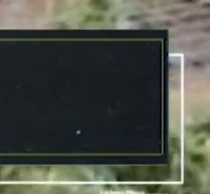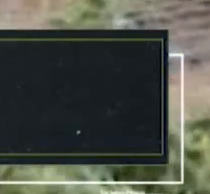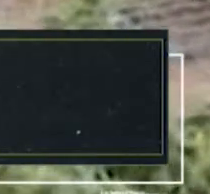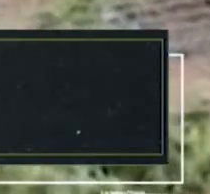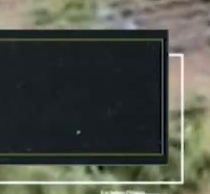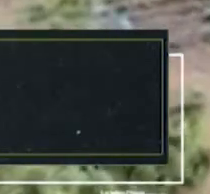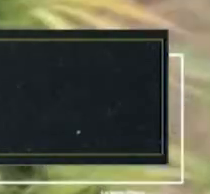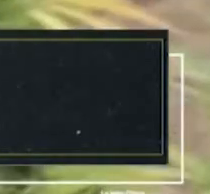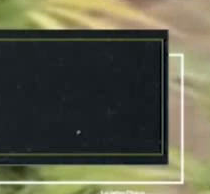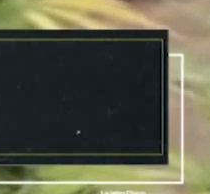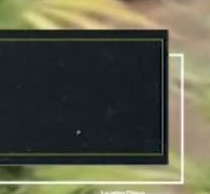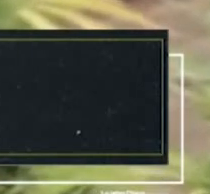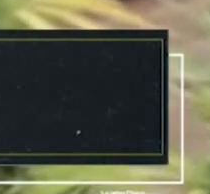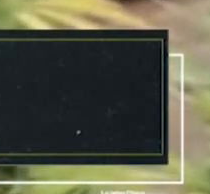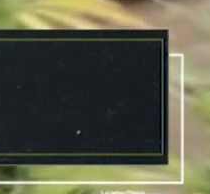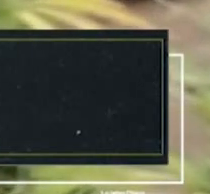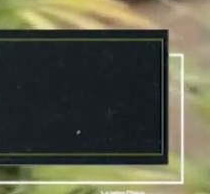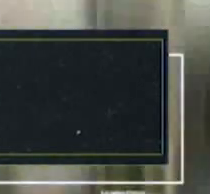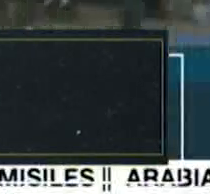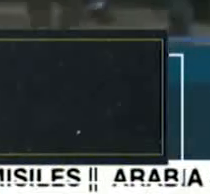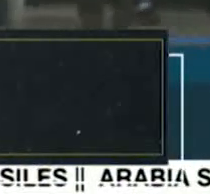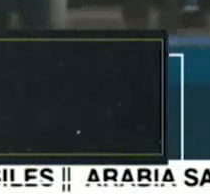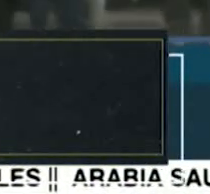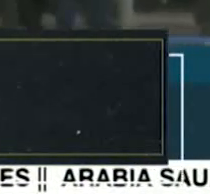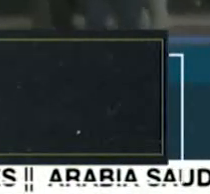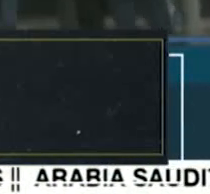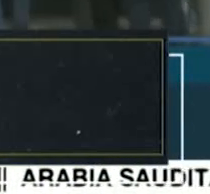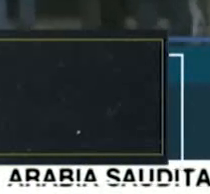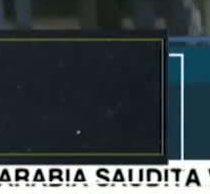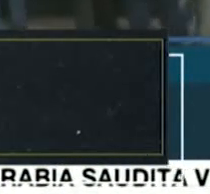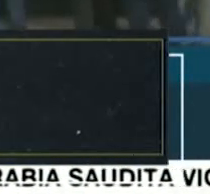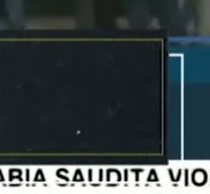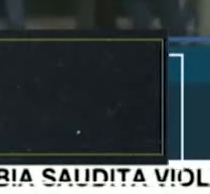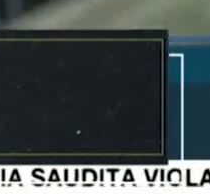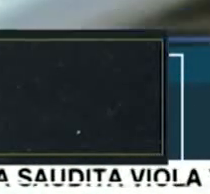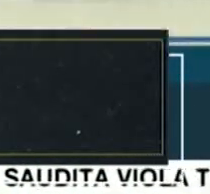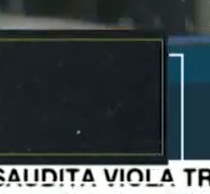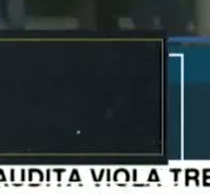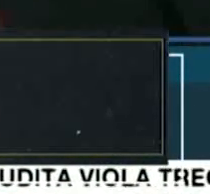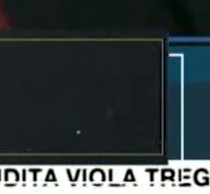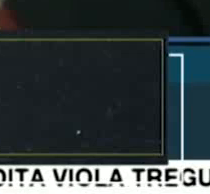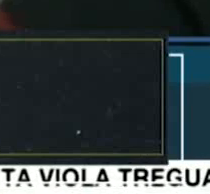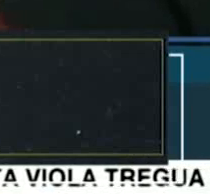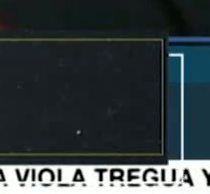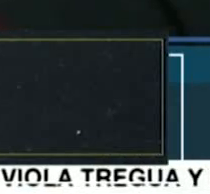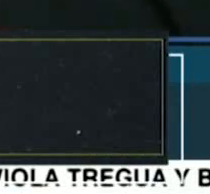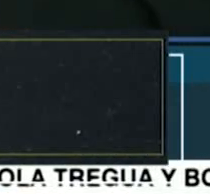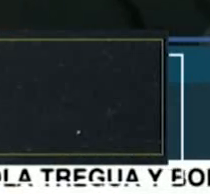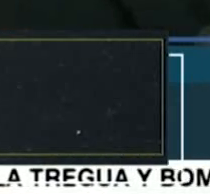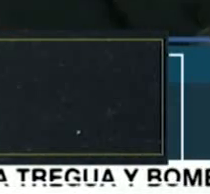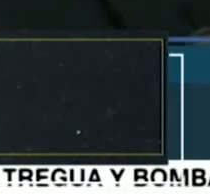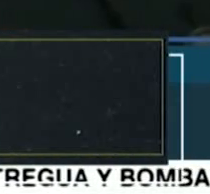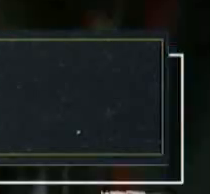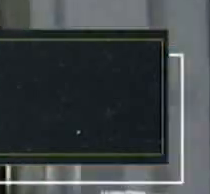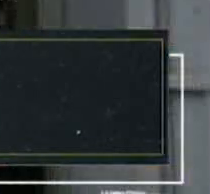planten, cosechen, vendan y consuman marihuana. A partir de la ley, la producción de marihuana puede tener un uso industrial, medicinal